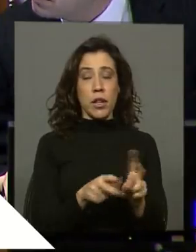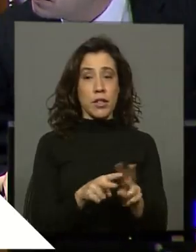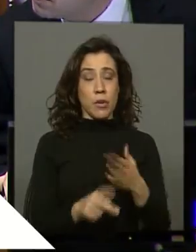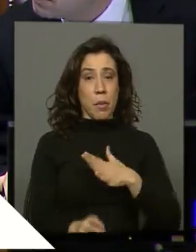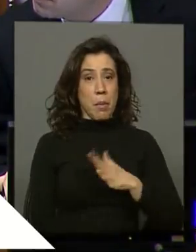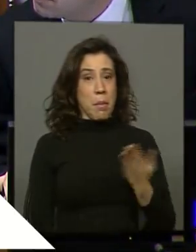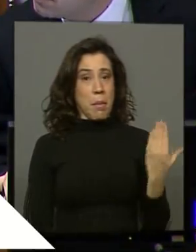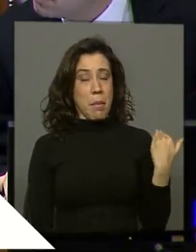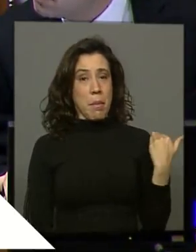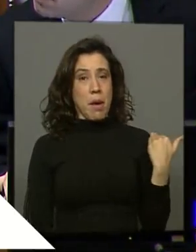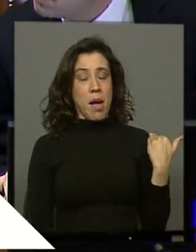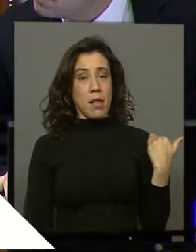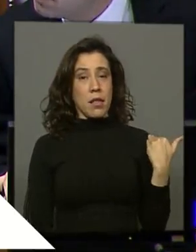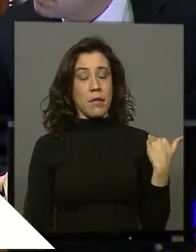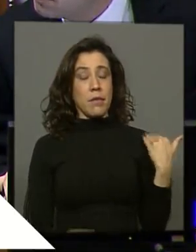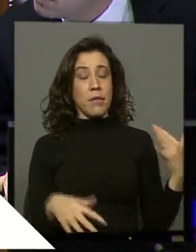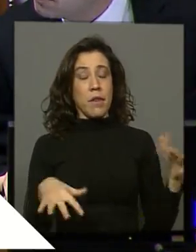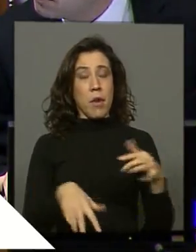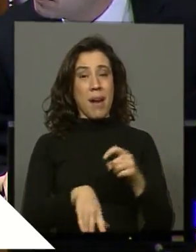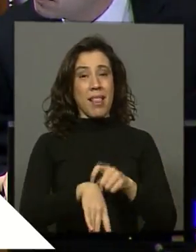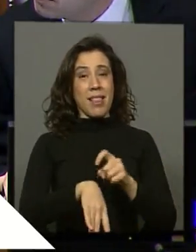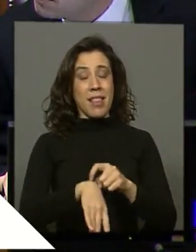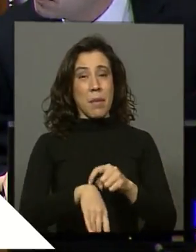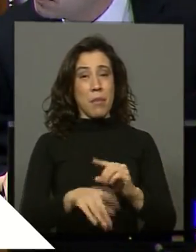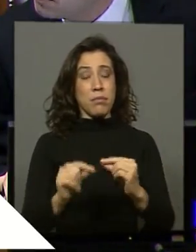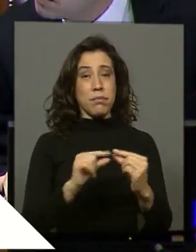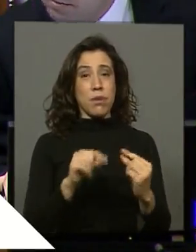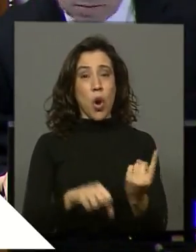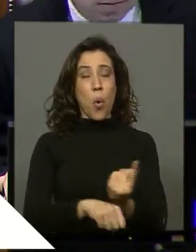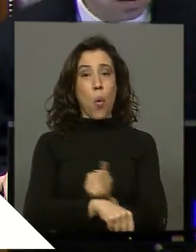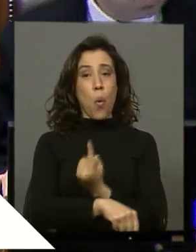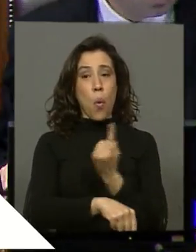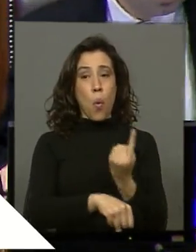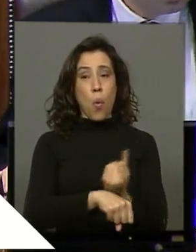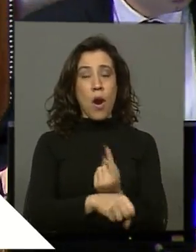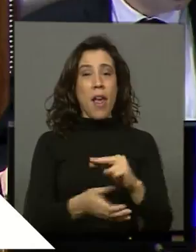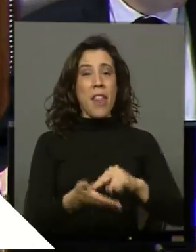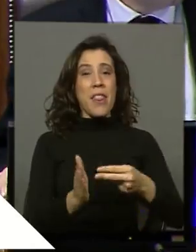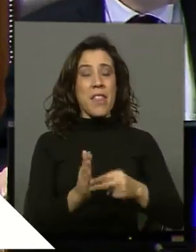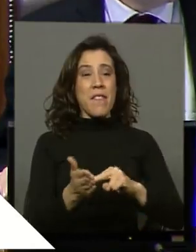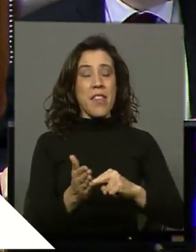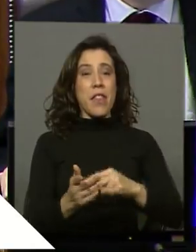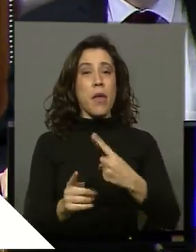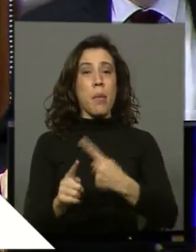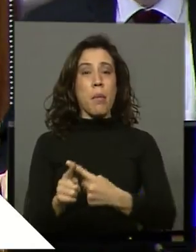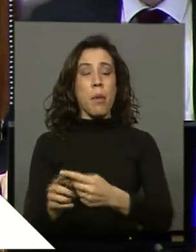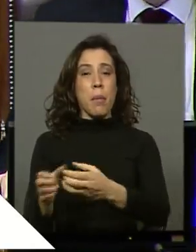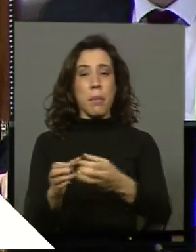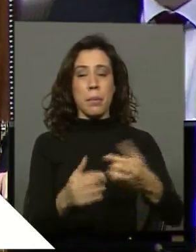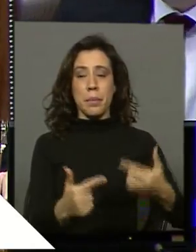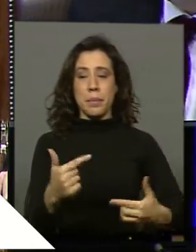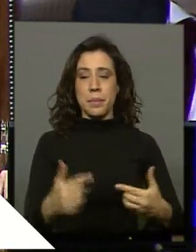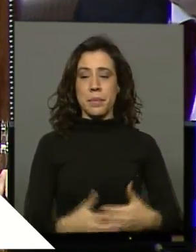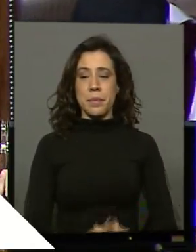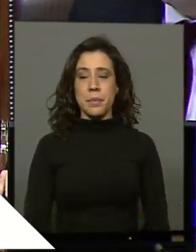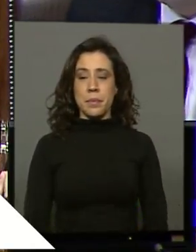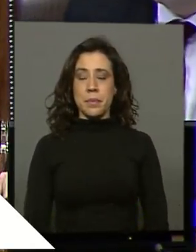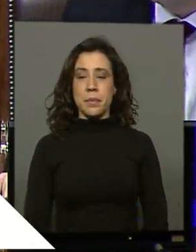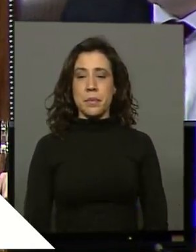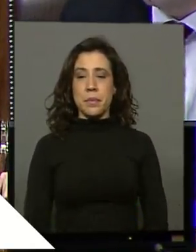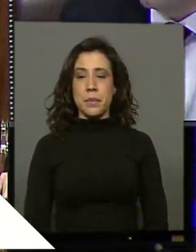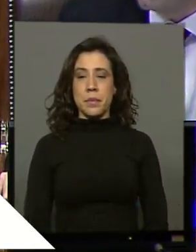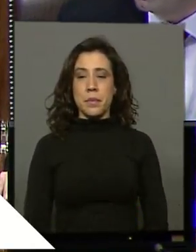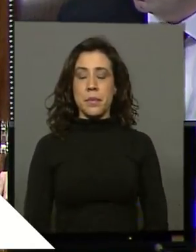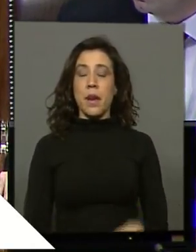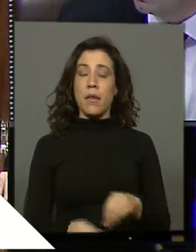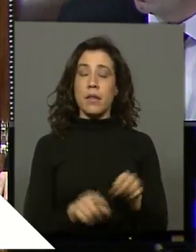martes pasado se destinará un tiempo de debate de una hora distribuida proporcionalmente entre las bancadas se hace presente a la